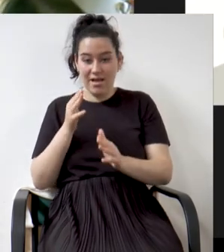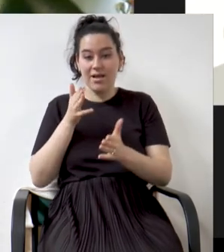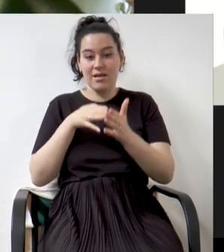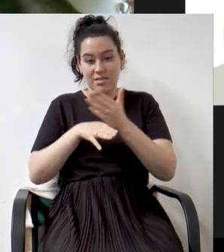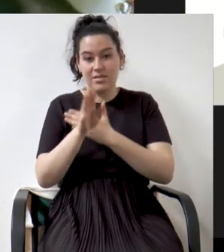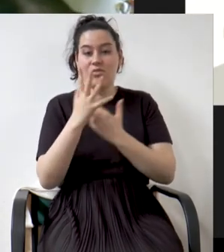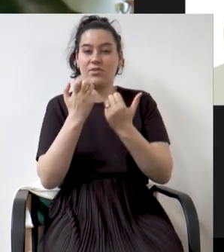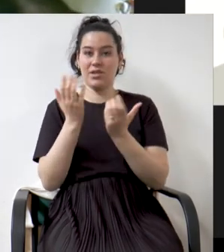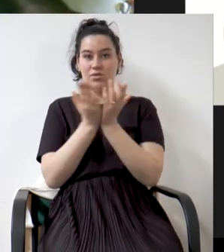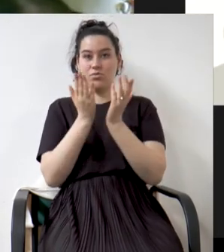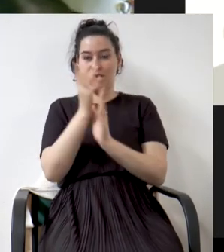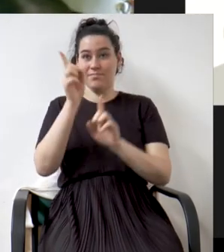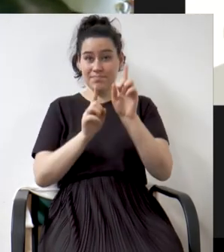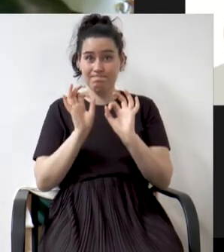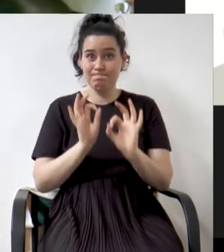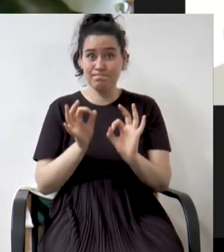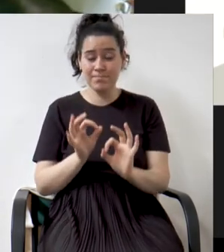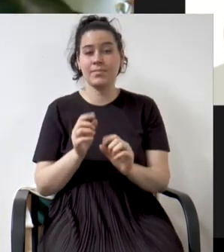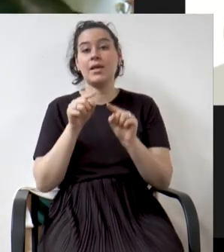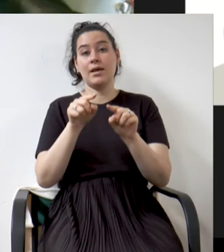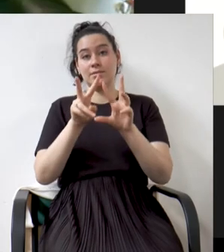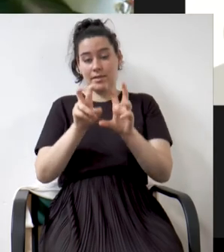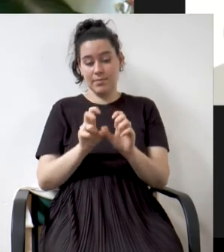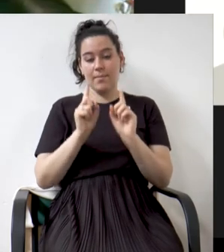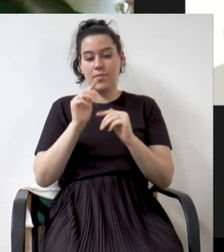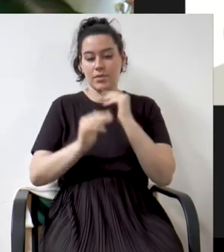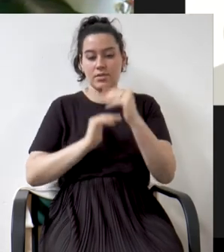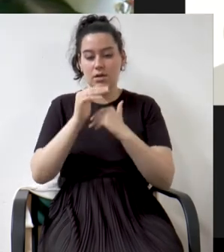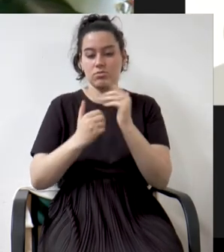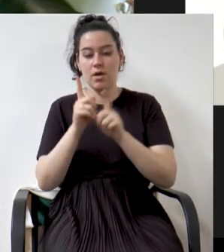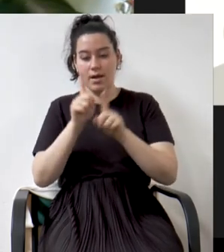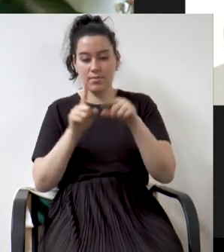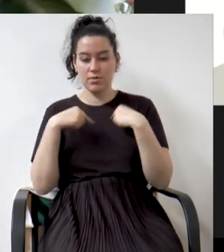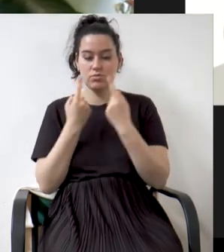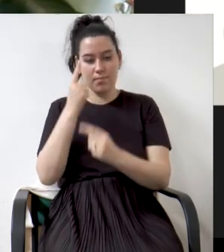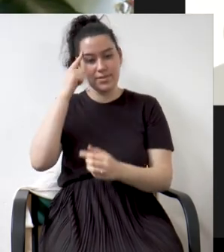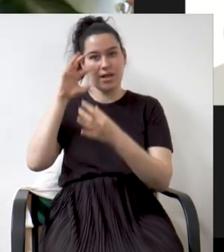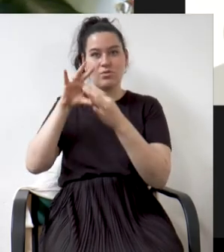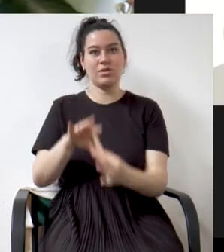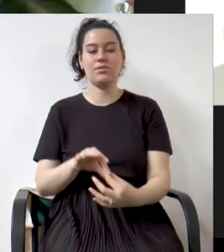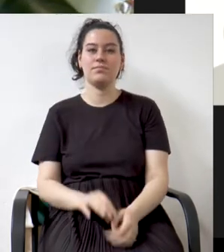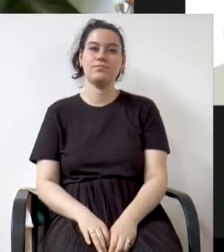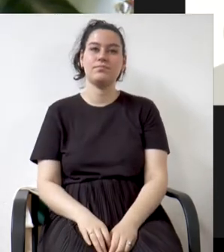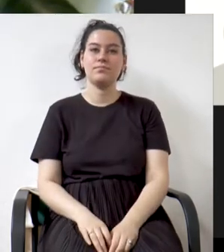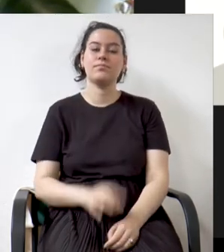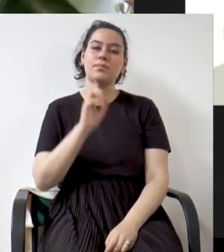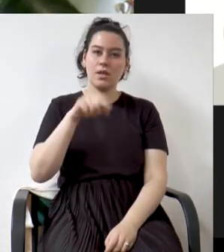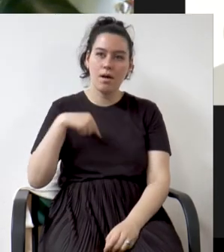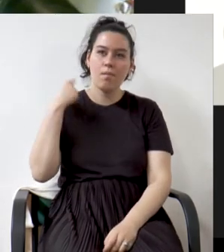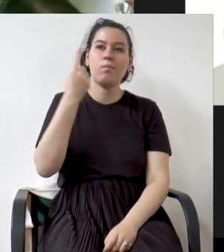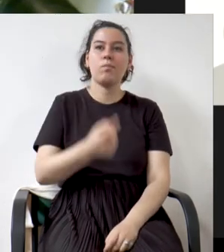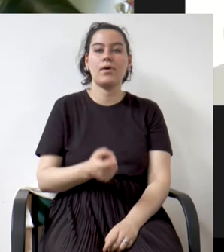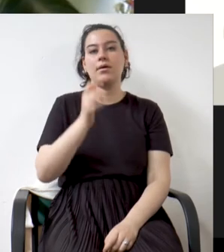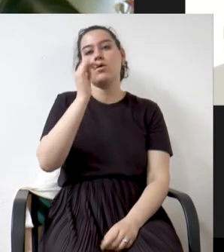vida universitaria. ¿Sí? Y en esa línea de desarrollo académico que tenemos que pensar. Después, ¿cómo